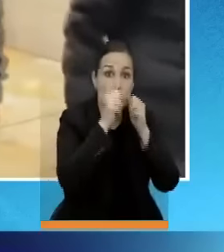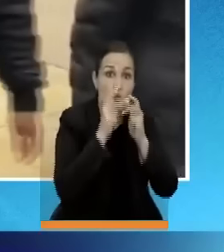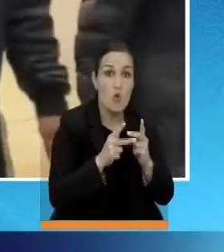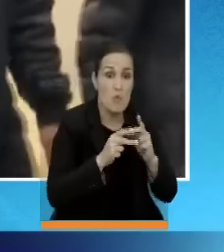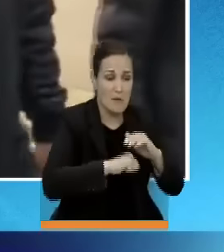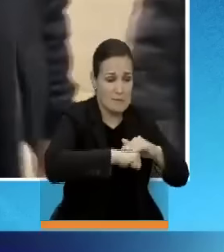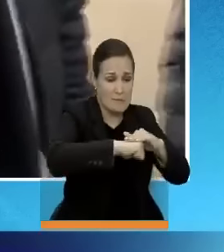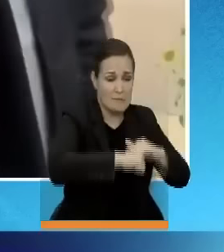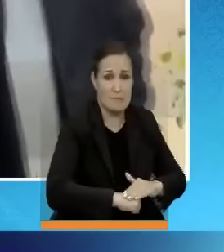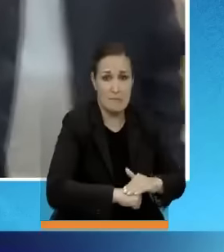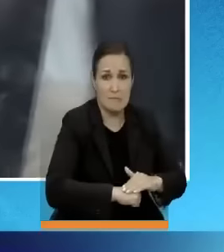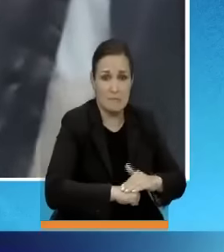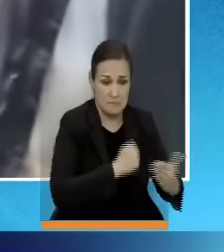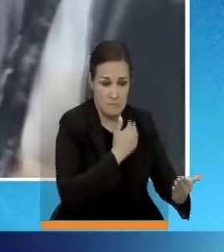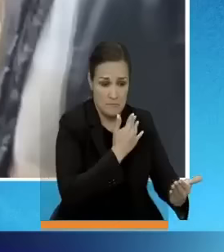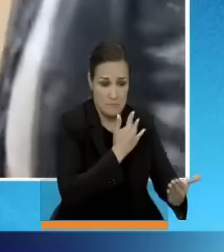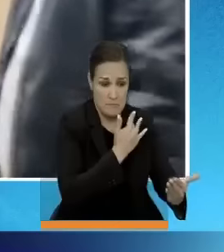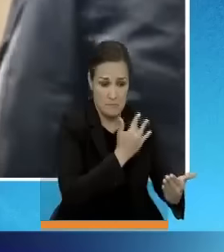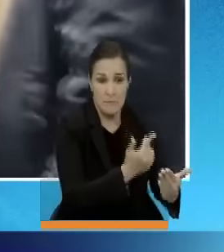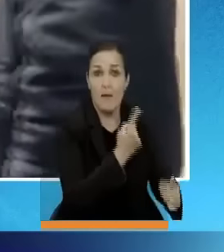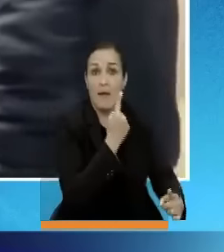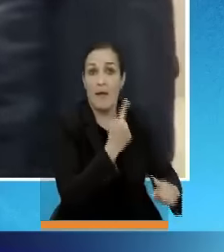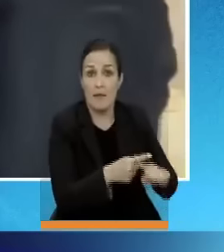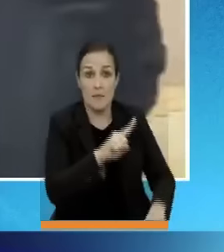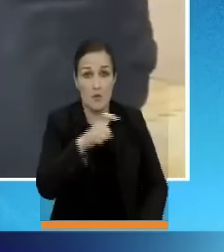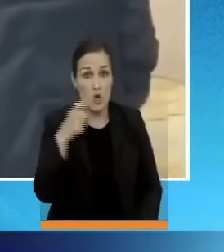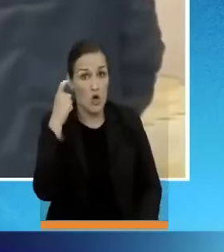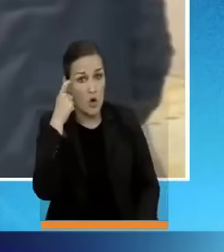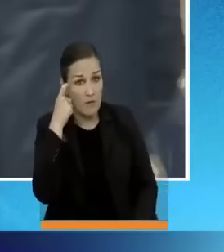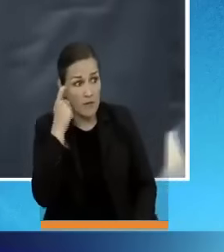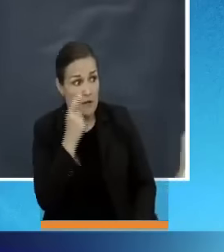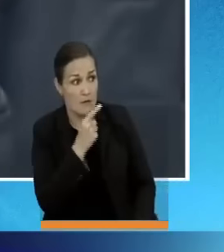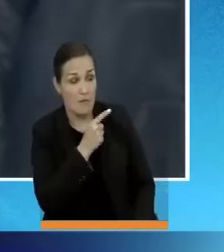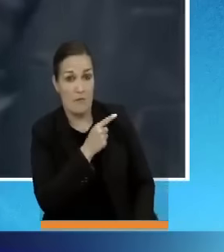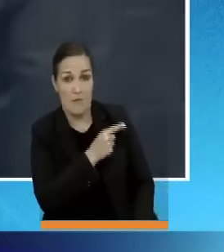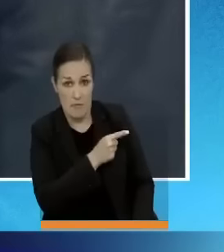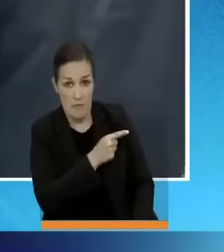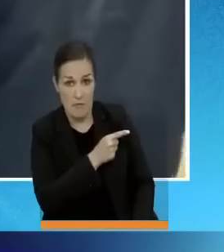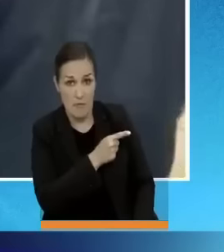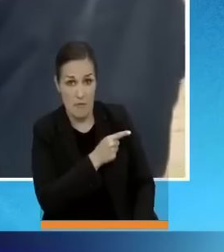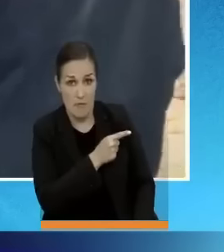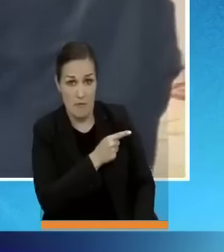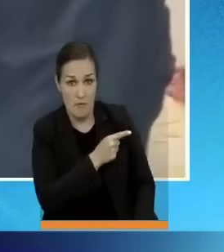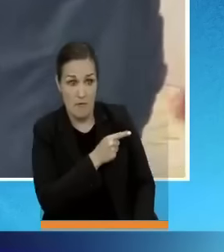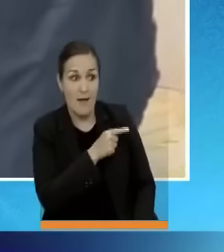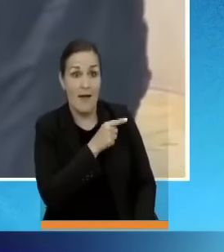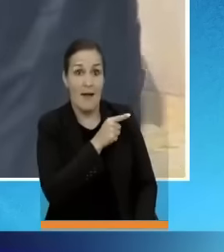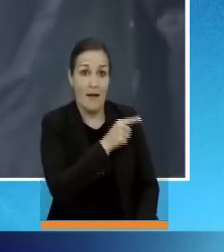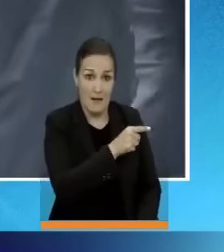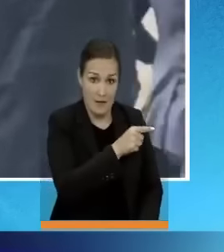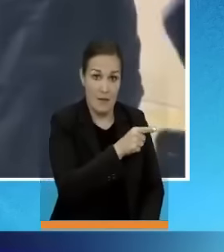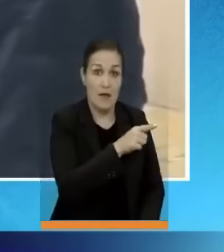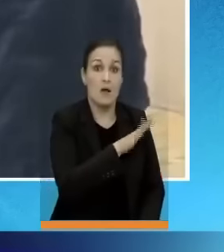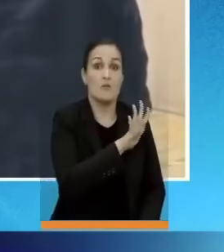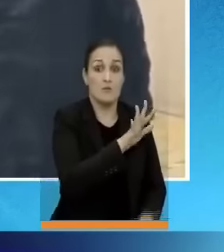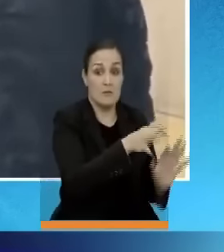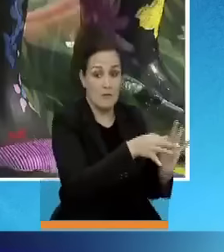en gobiernos que fueron presididos por quien hace parte de la colectividad a la que